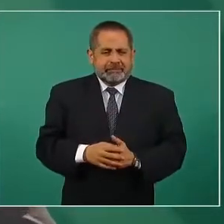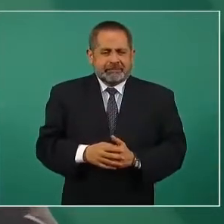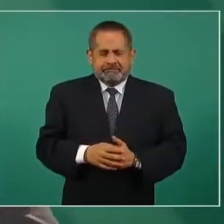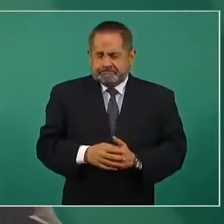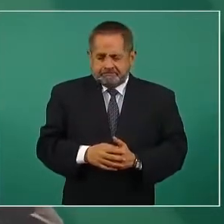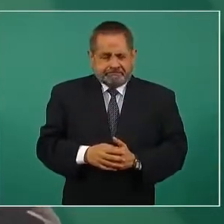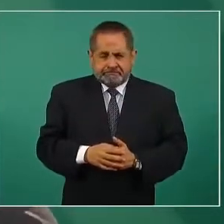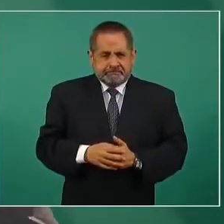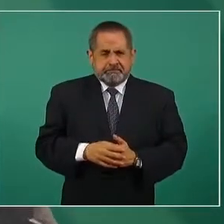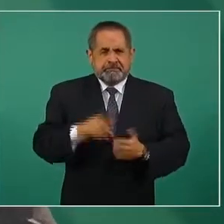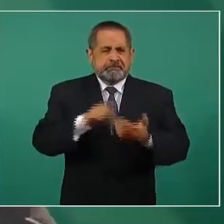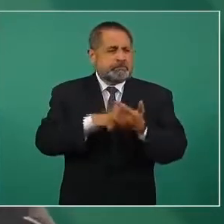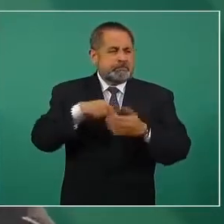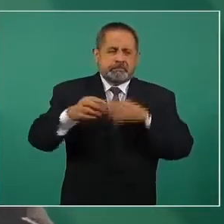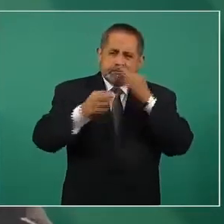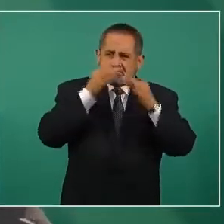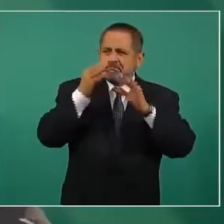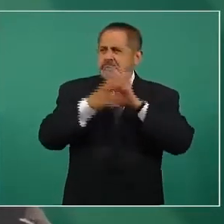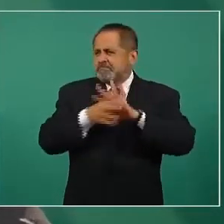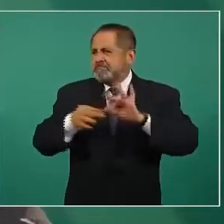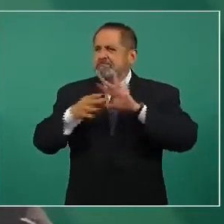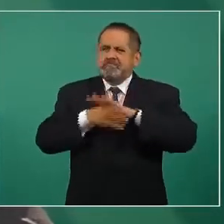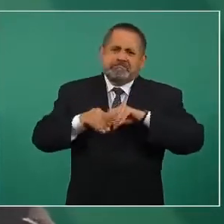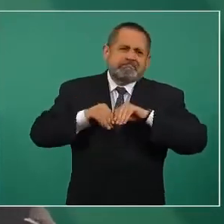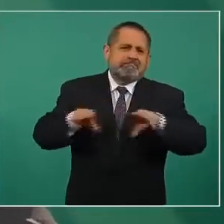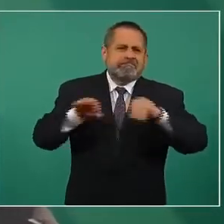No, fue la propaganda